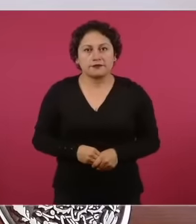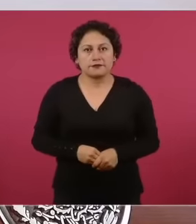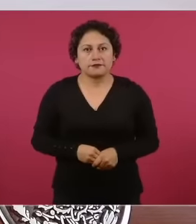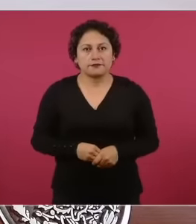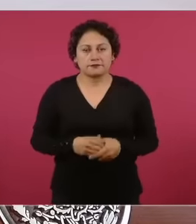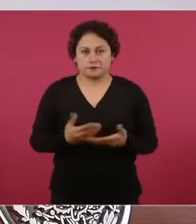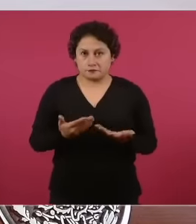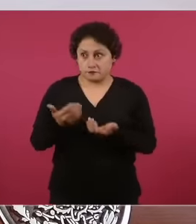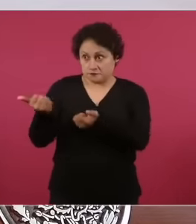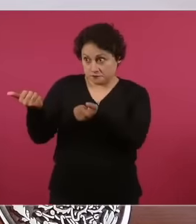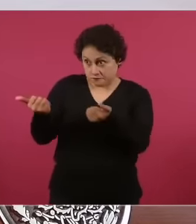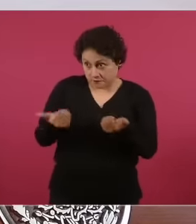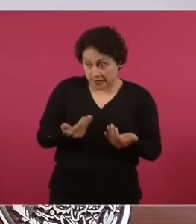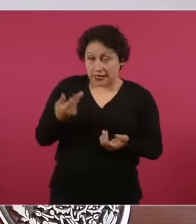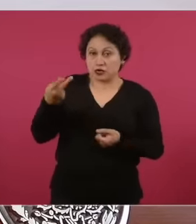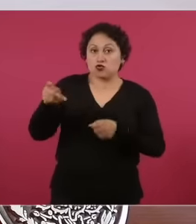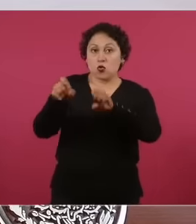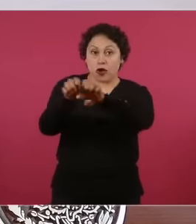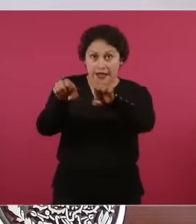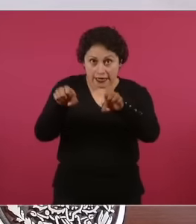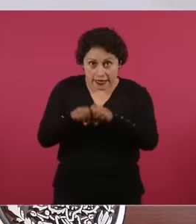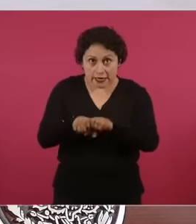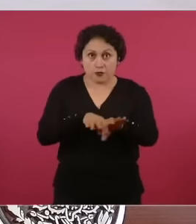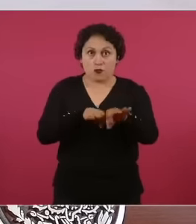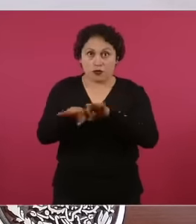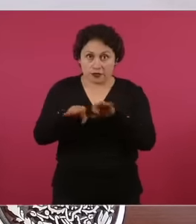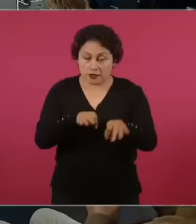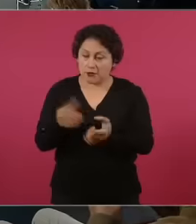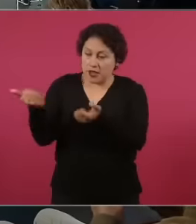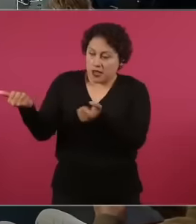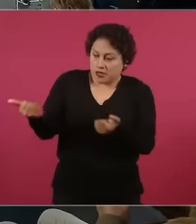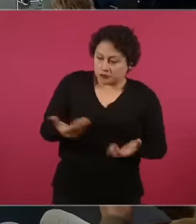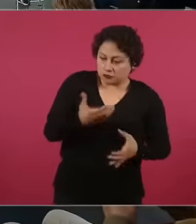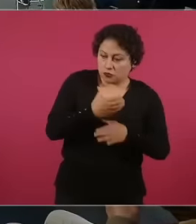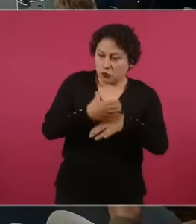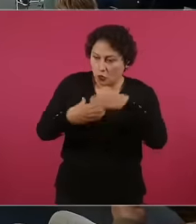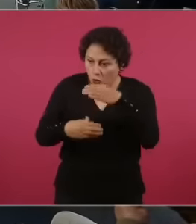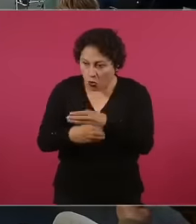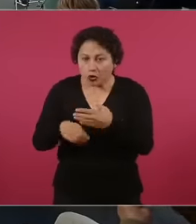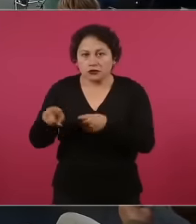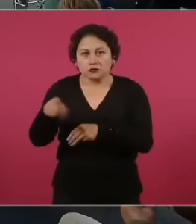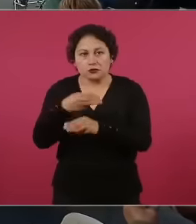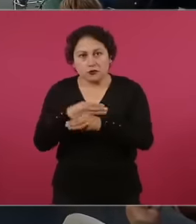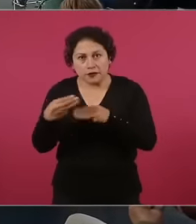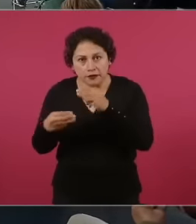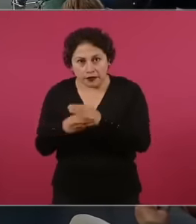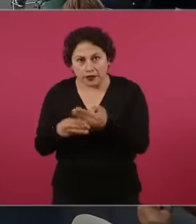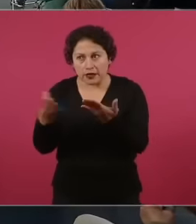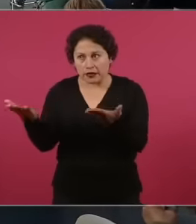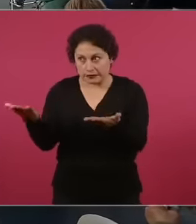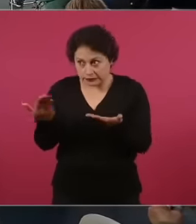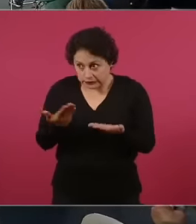sus equipos y las varillas y que nos hagan